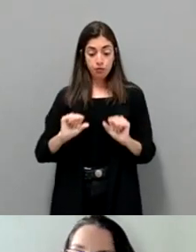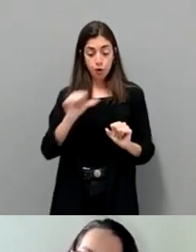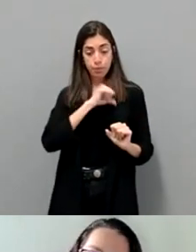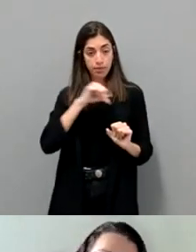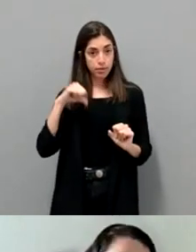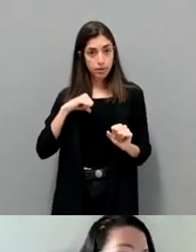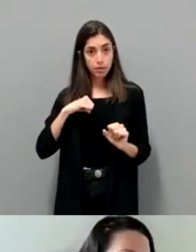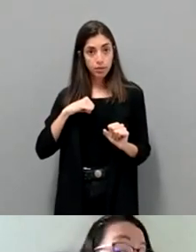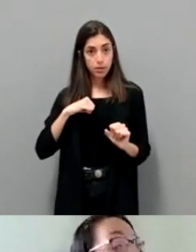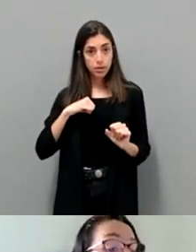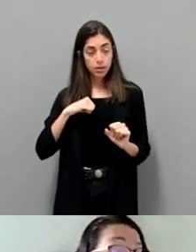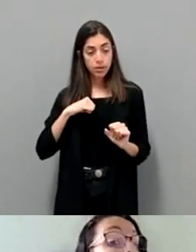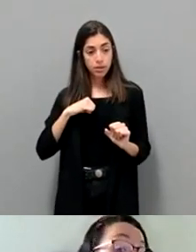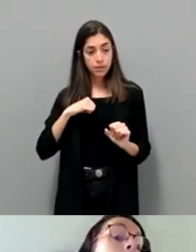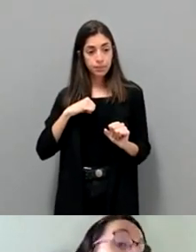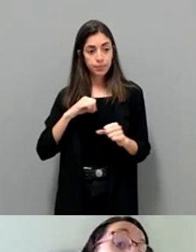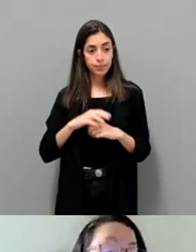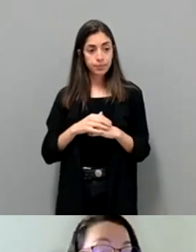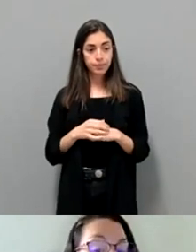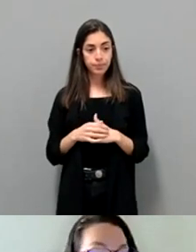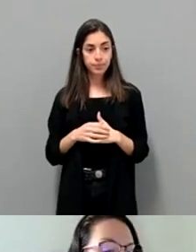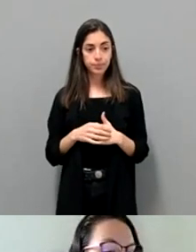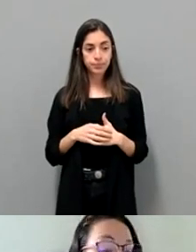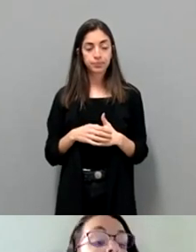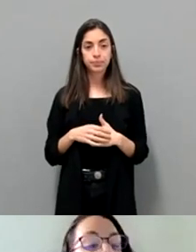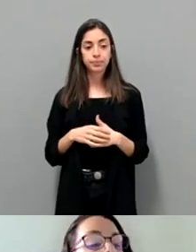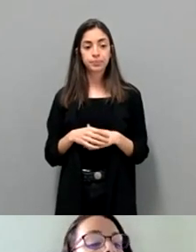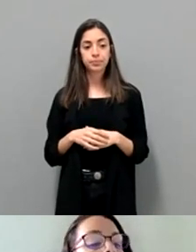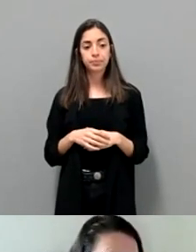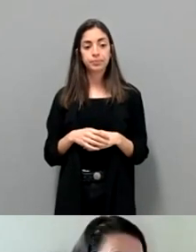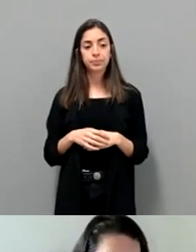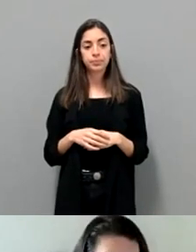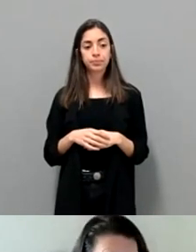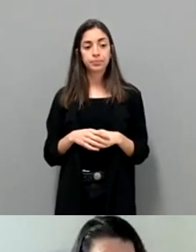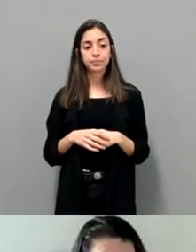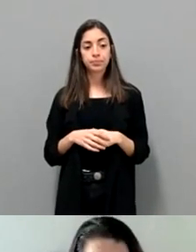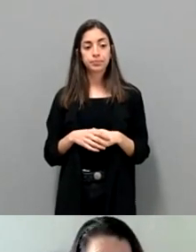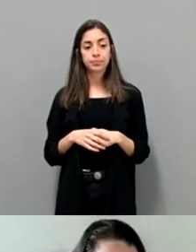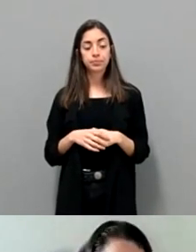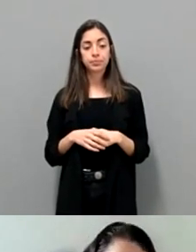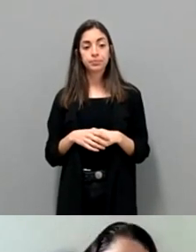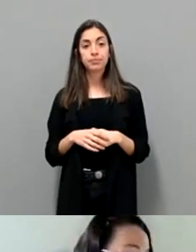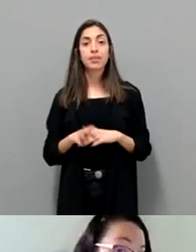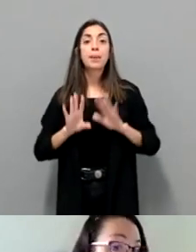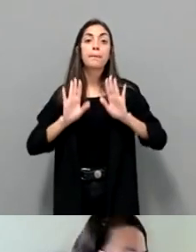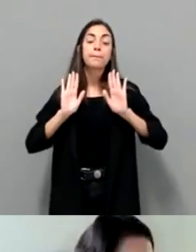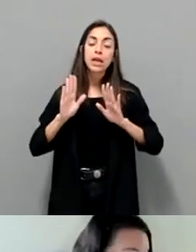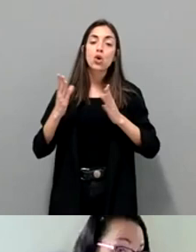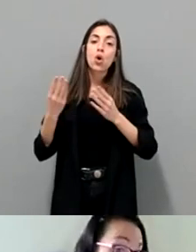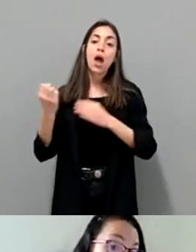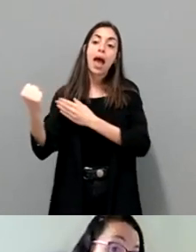Vivir de forma independiente. Con el apoyo necesario. Con los apoyos